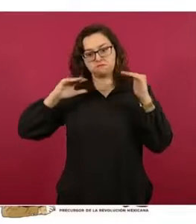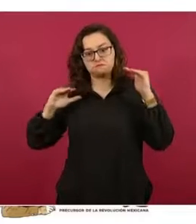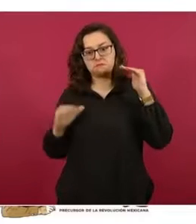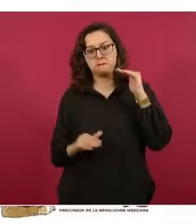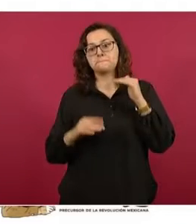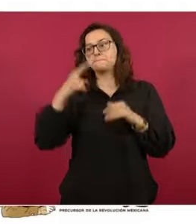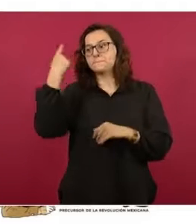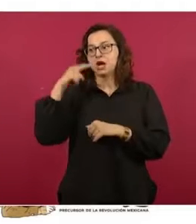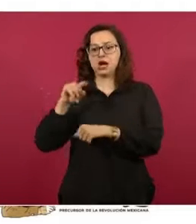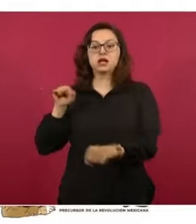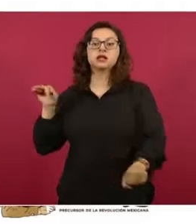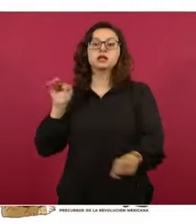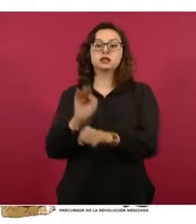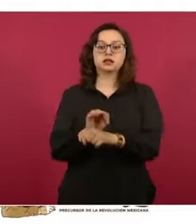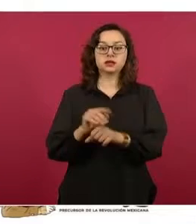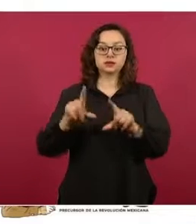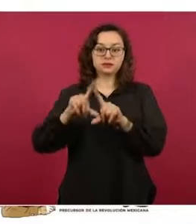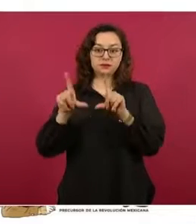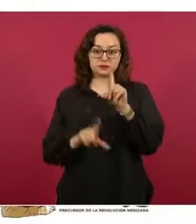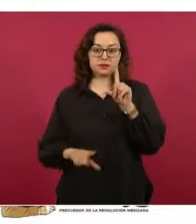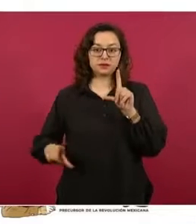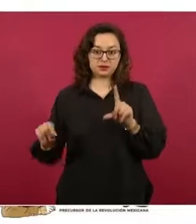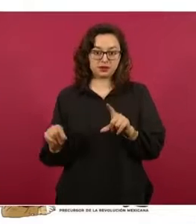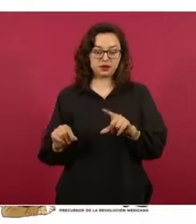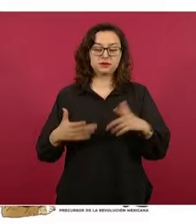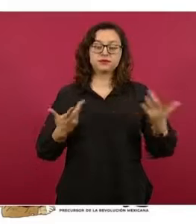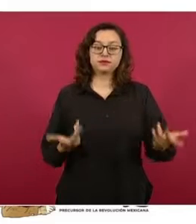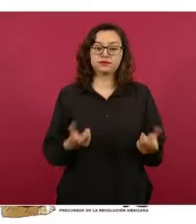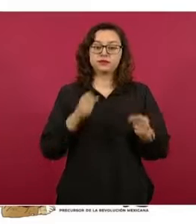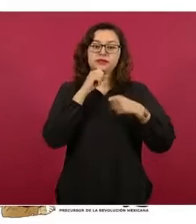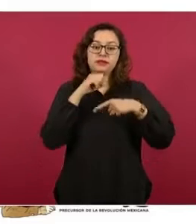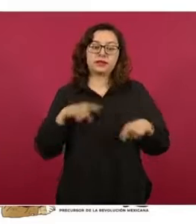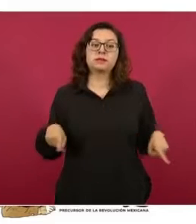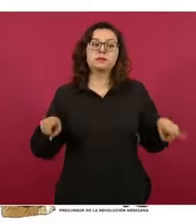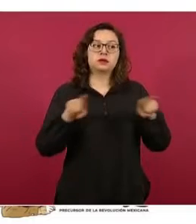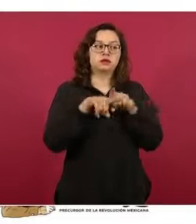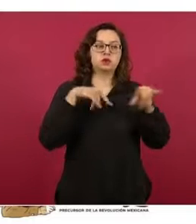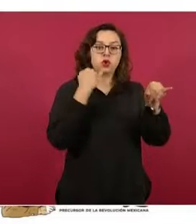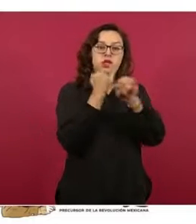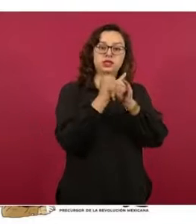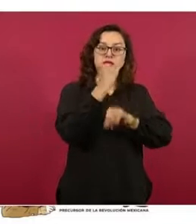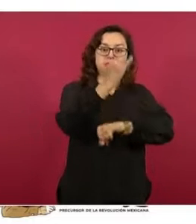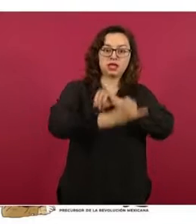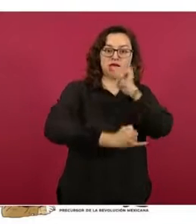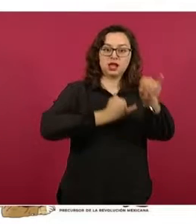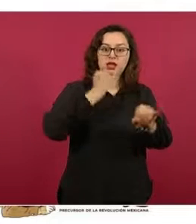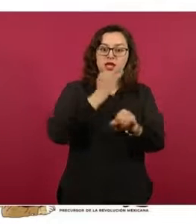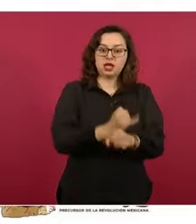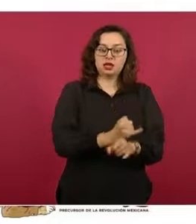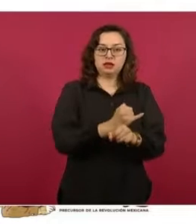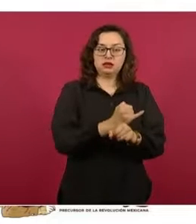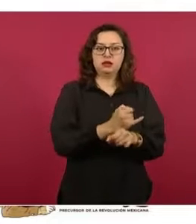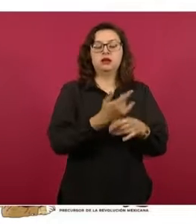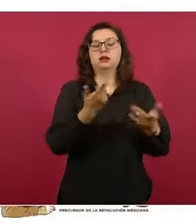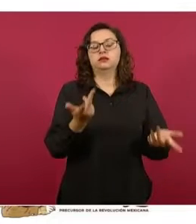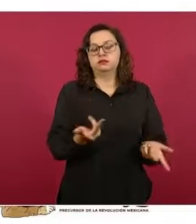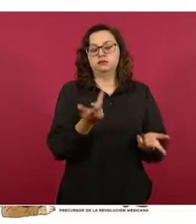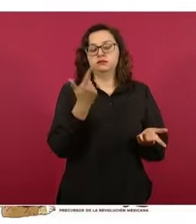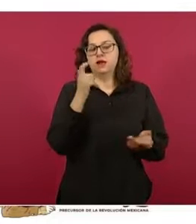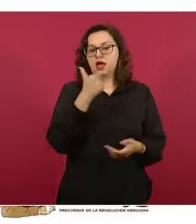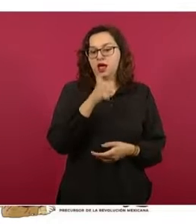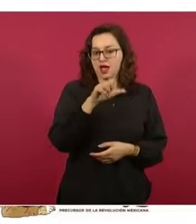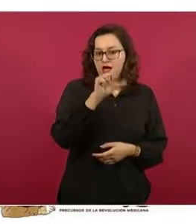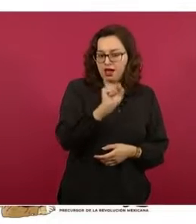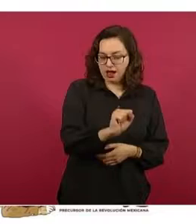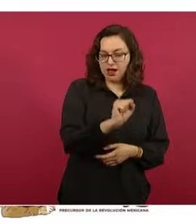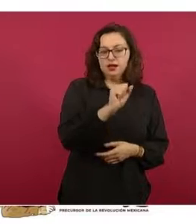consumidor en nuestro país. Y si convertimos también a pesos y a litros el precio internacional, el mismo